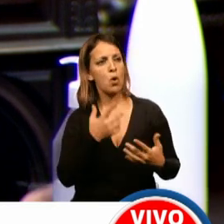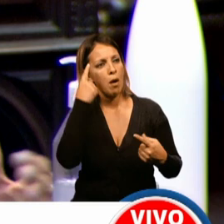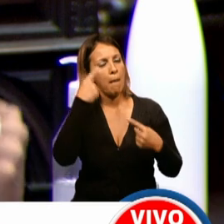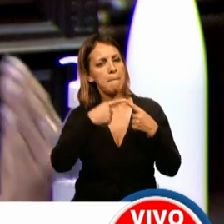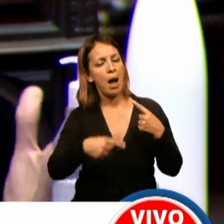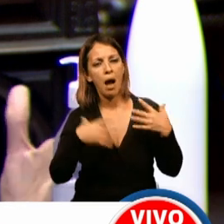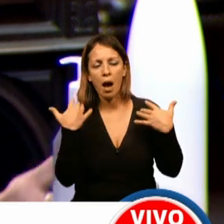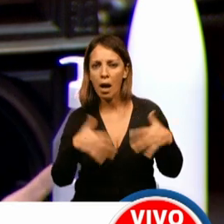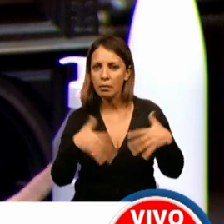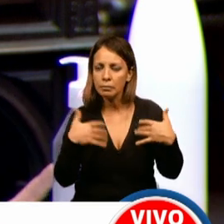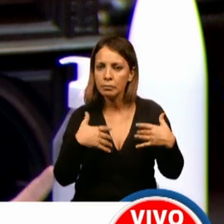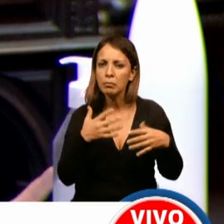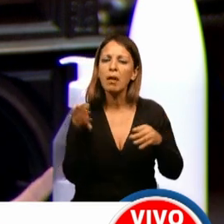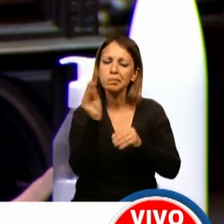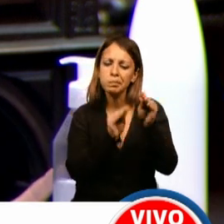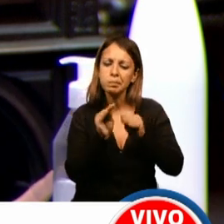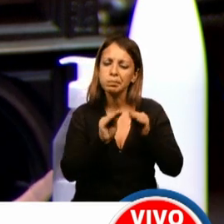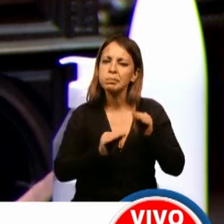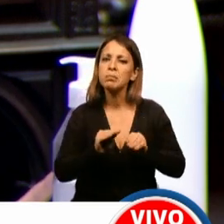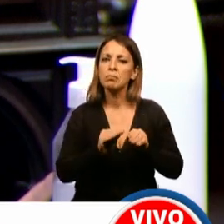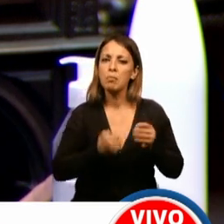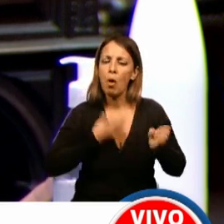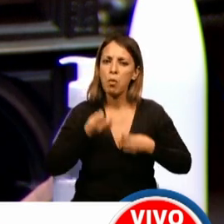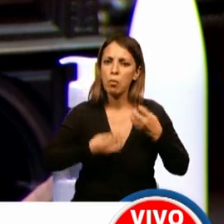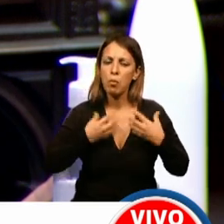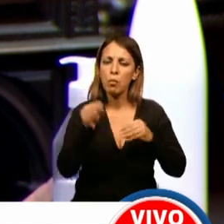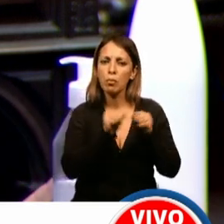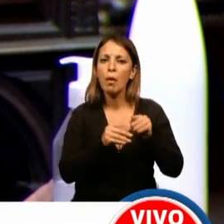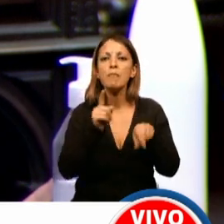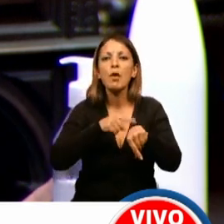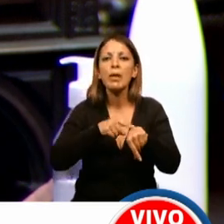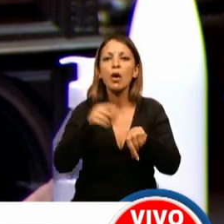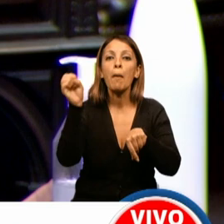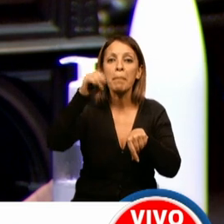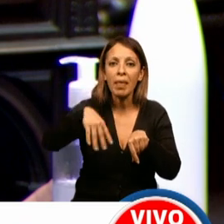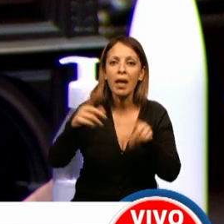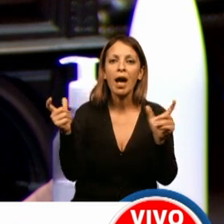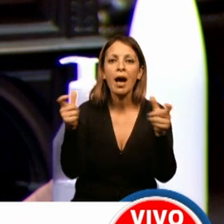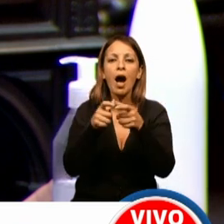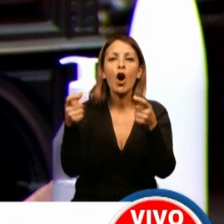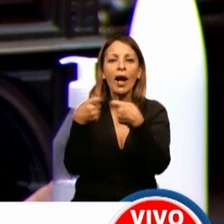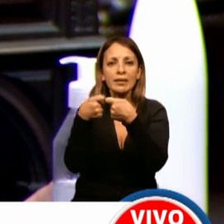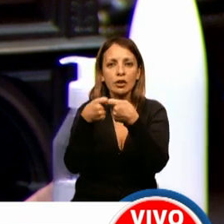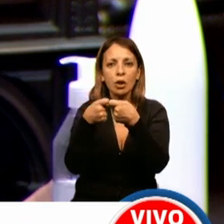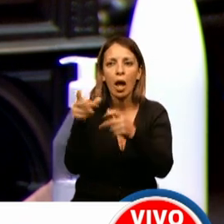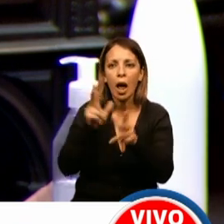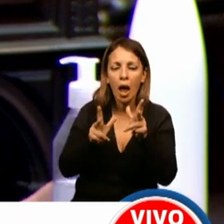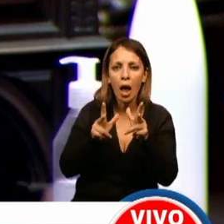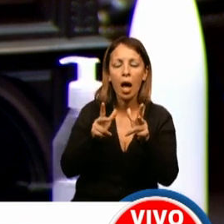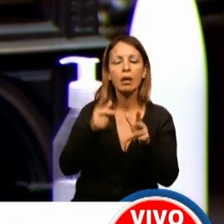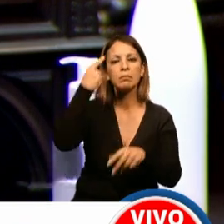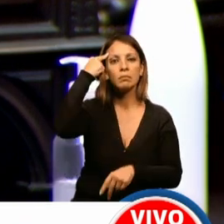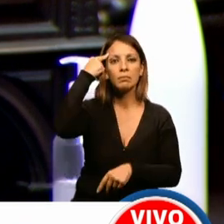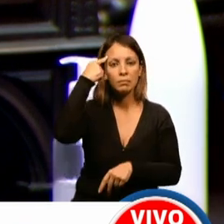poder configurar el cuerpo de este texto fueron las que escuchamos a las organizaciones en primera persona no debemos